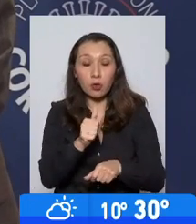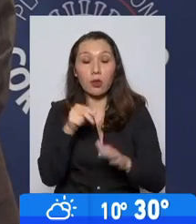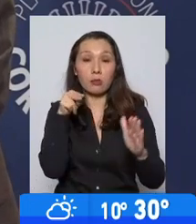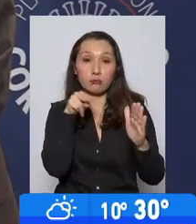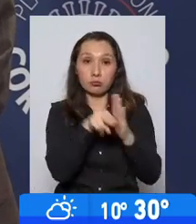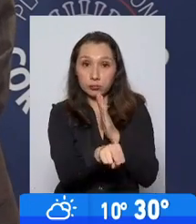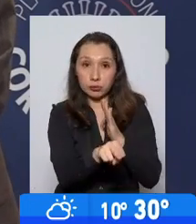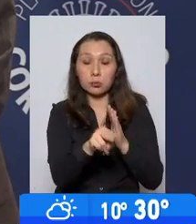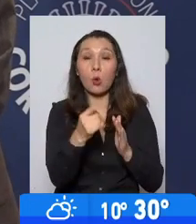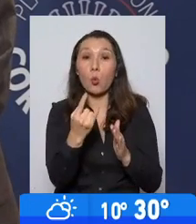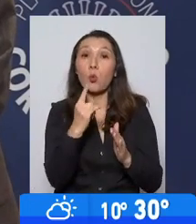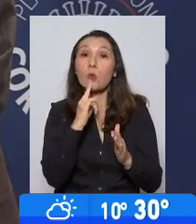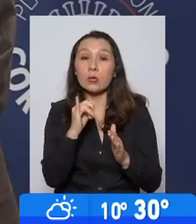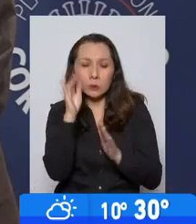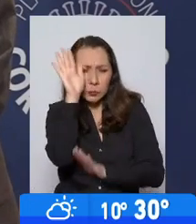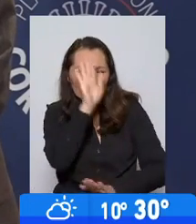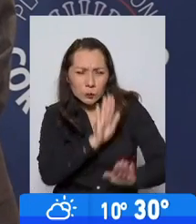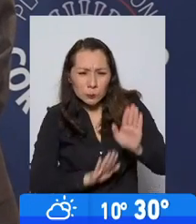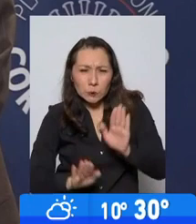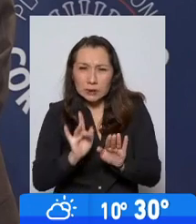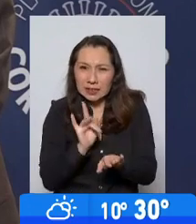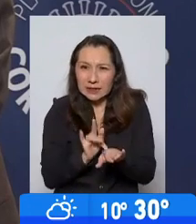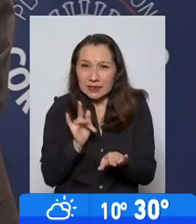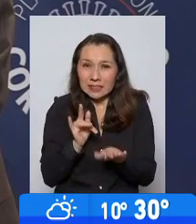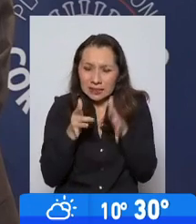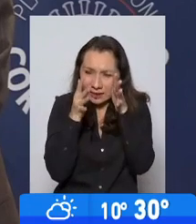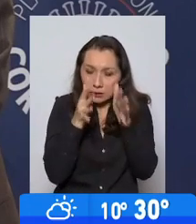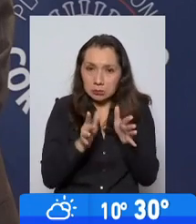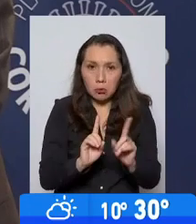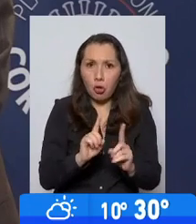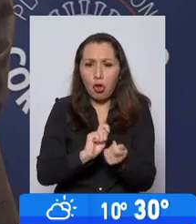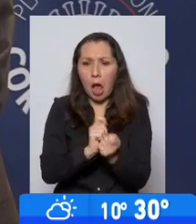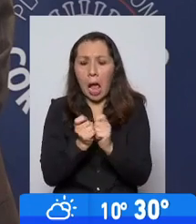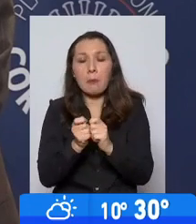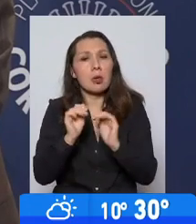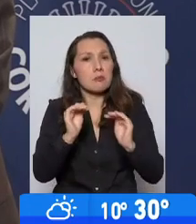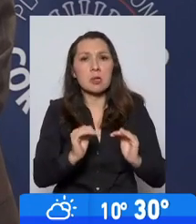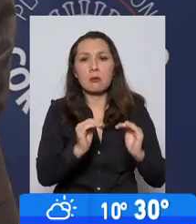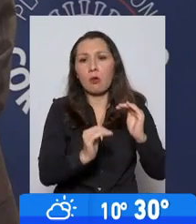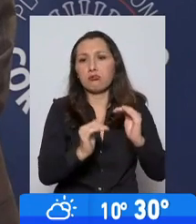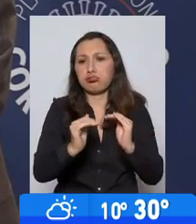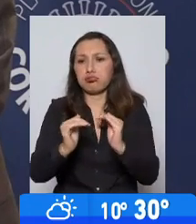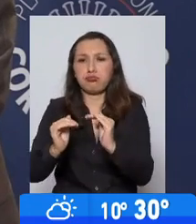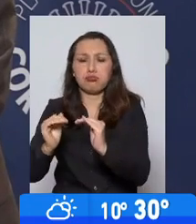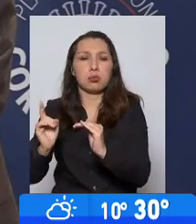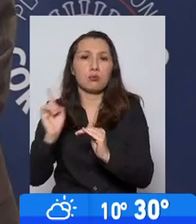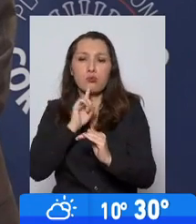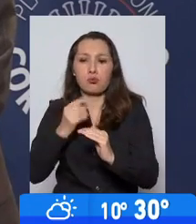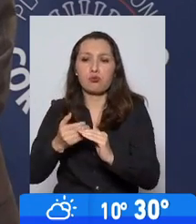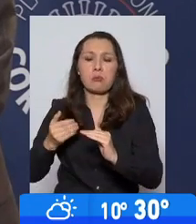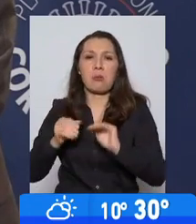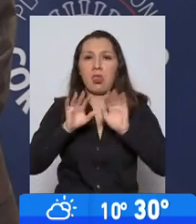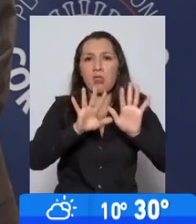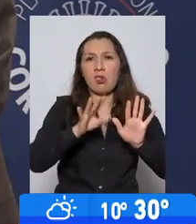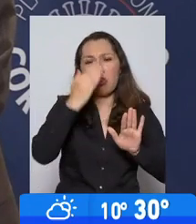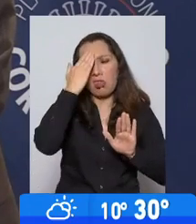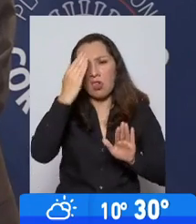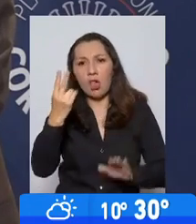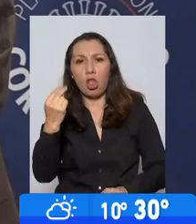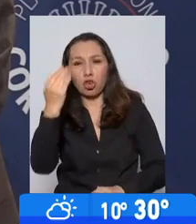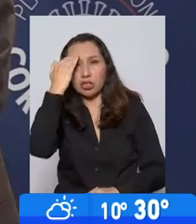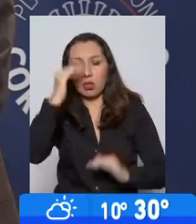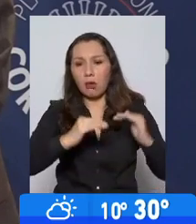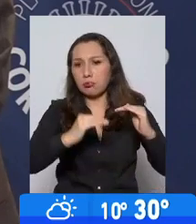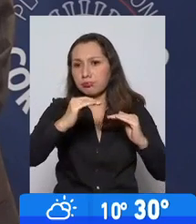unidad de tratamiento intensivo no ha variado prácticamente en los últimos 10, 12 días.